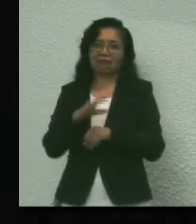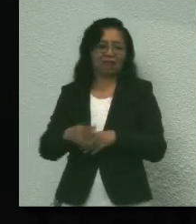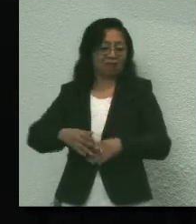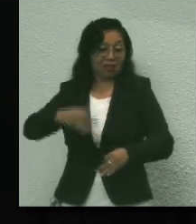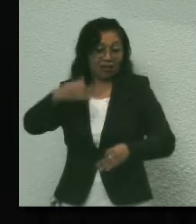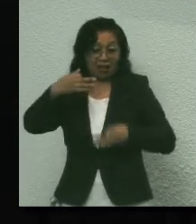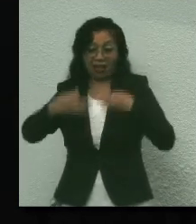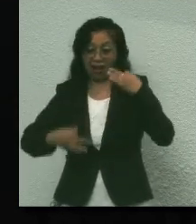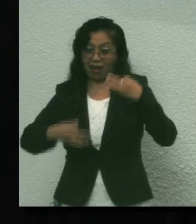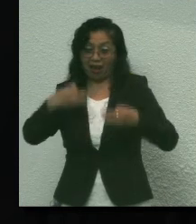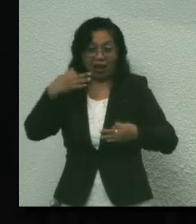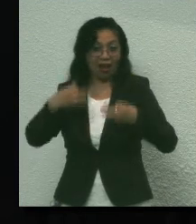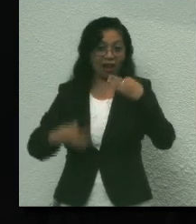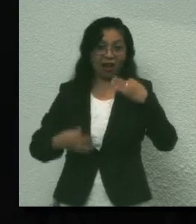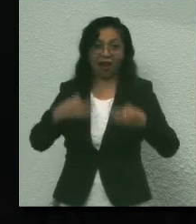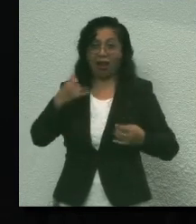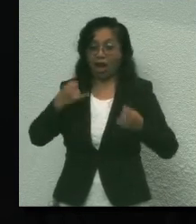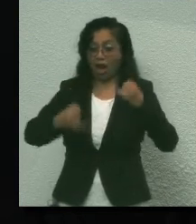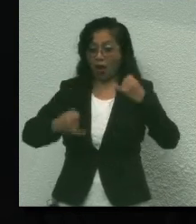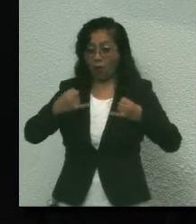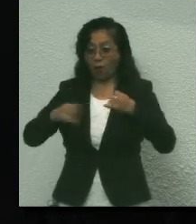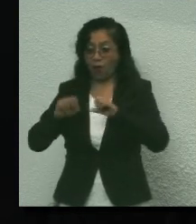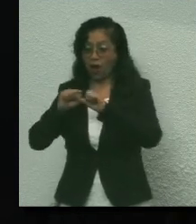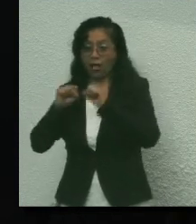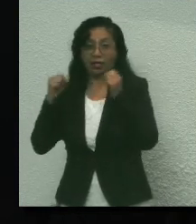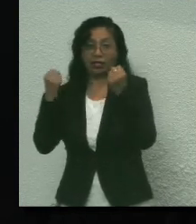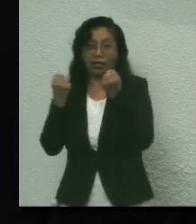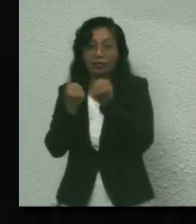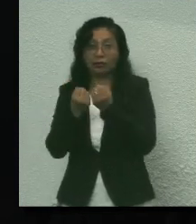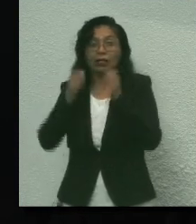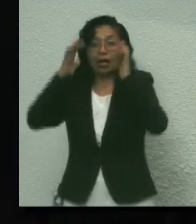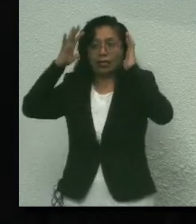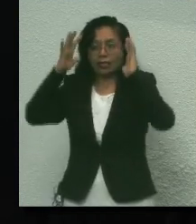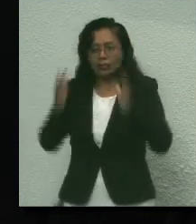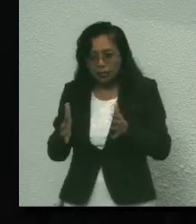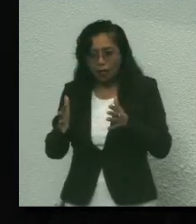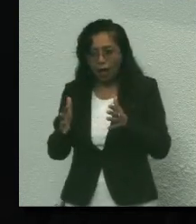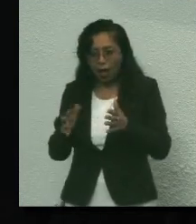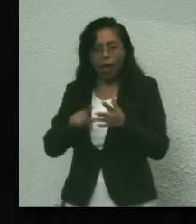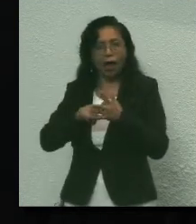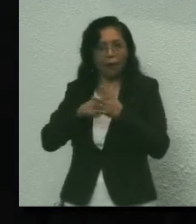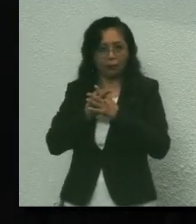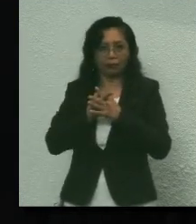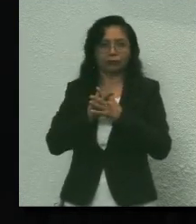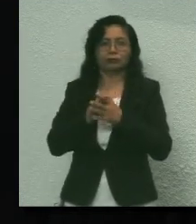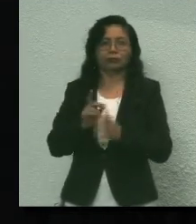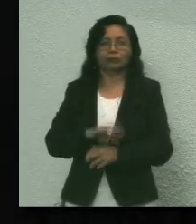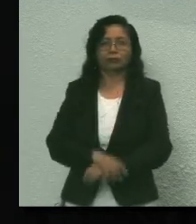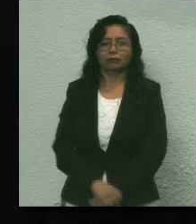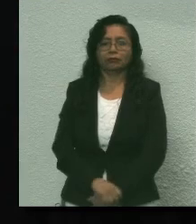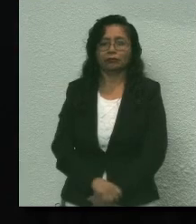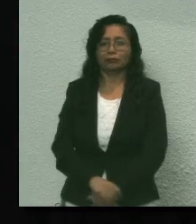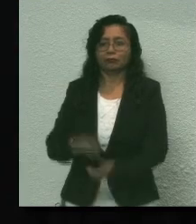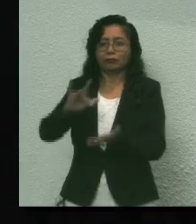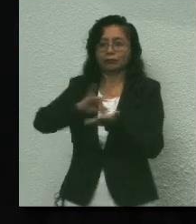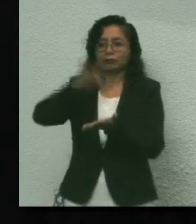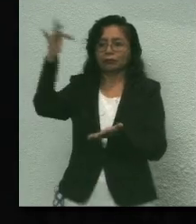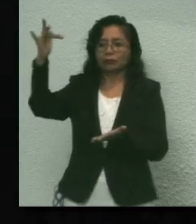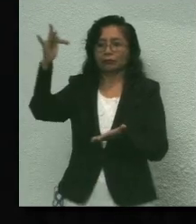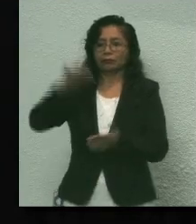y mucho menos el juicio de la sociedad que ya ha comenzado. Gracias.